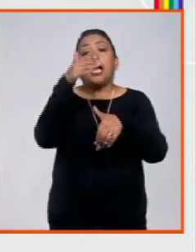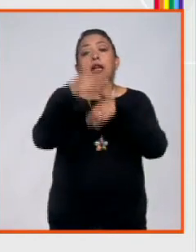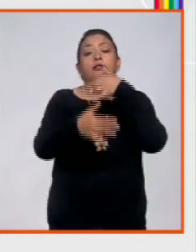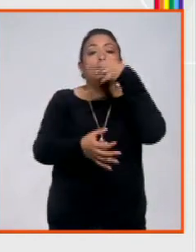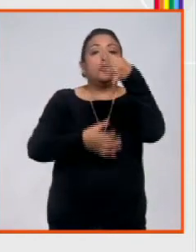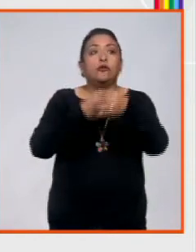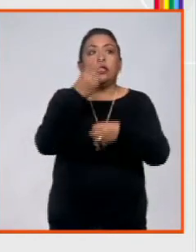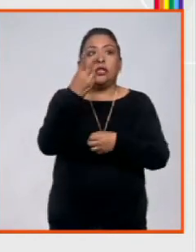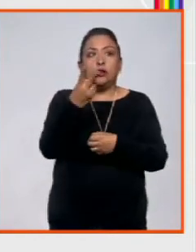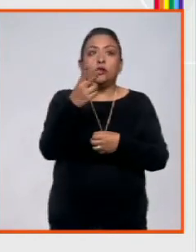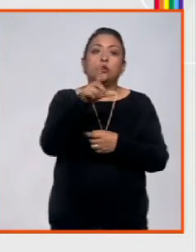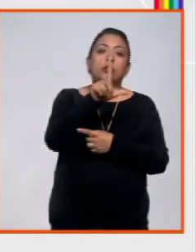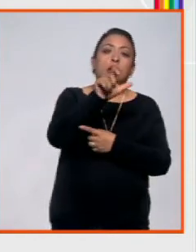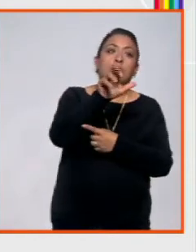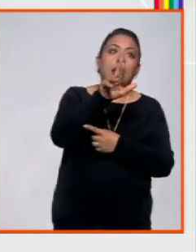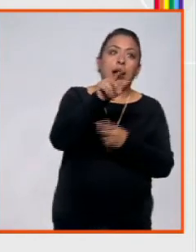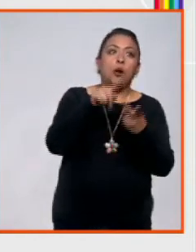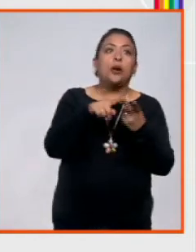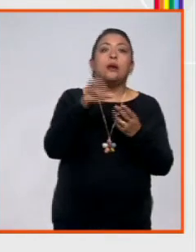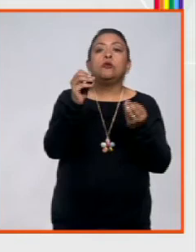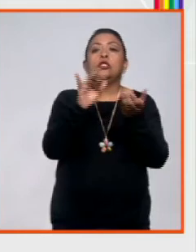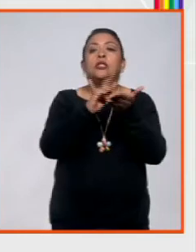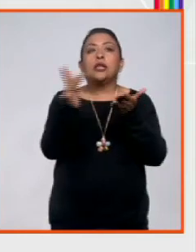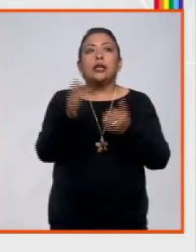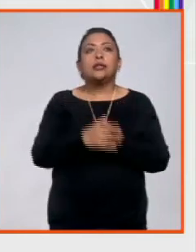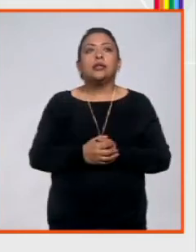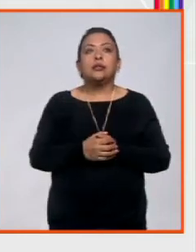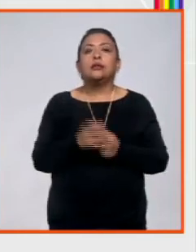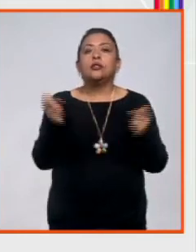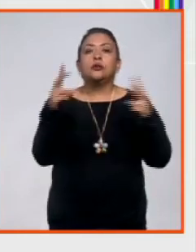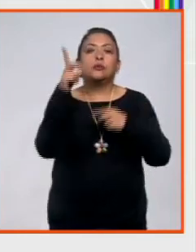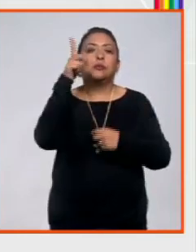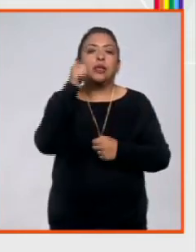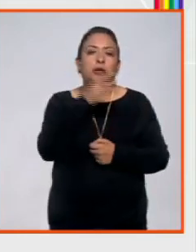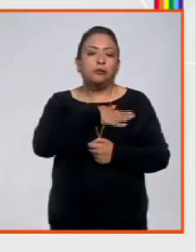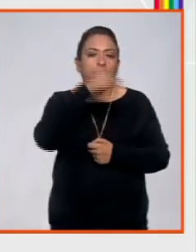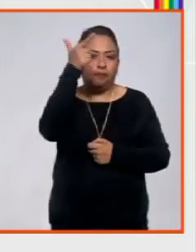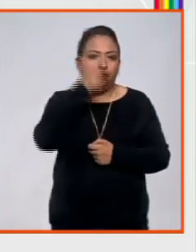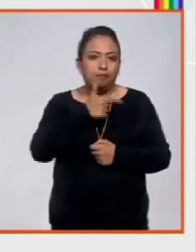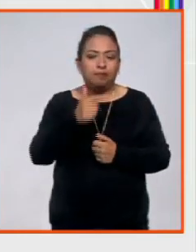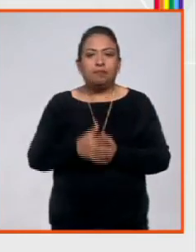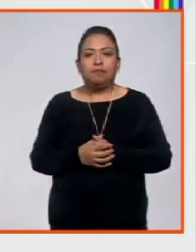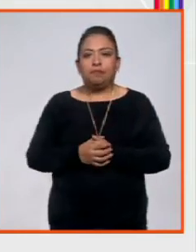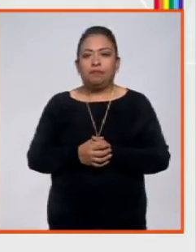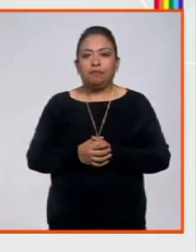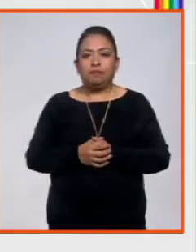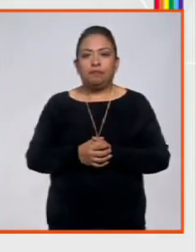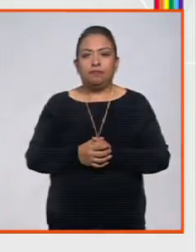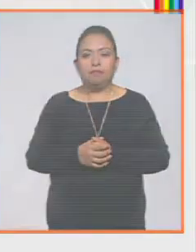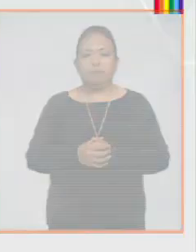final de noticias 22 laura muchísimas gracias buena seguridad buenas noches